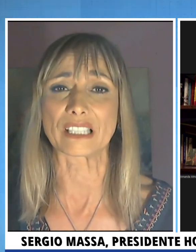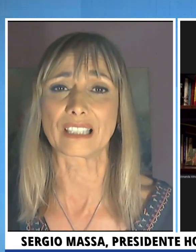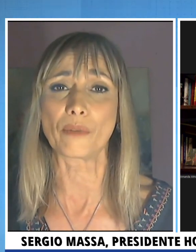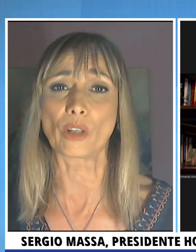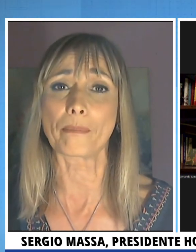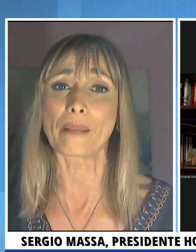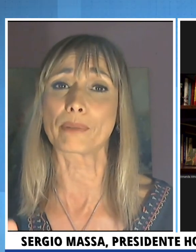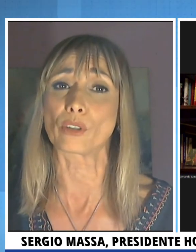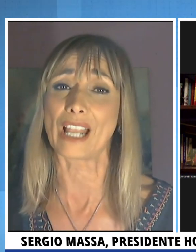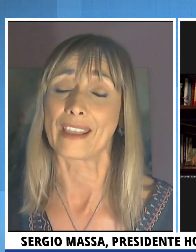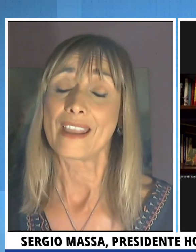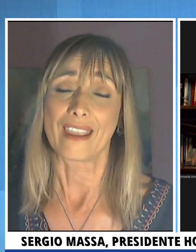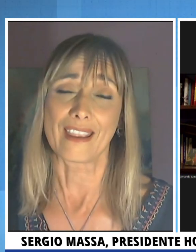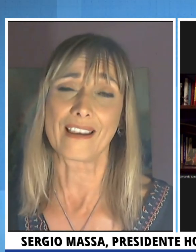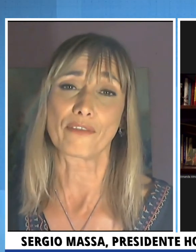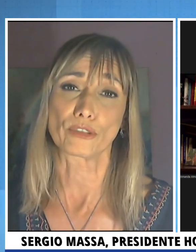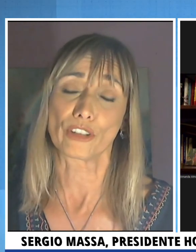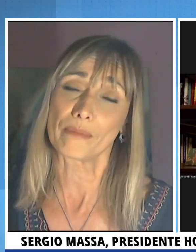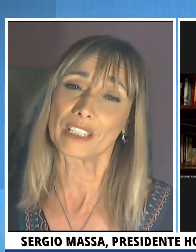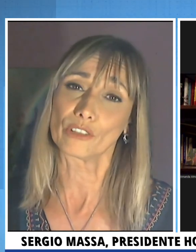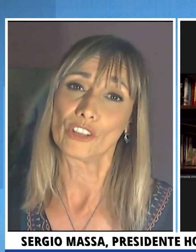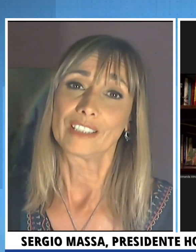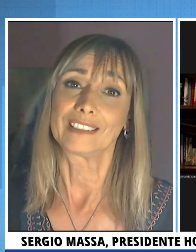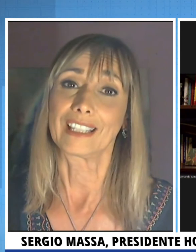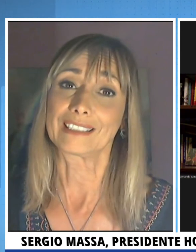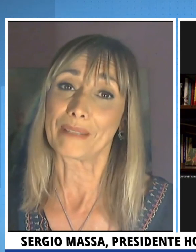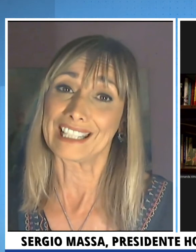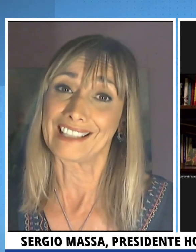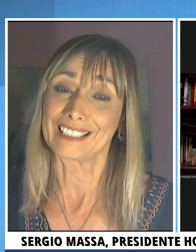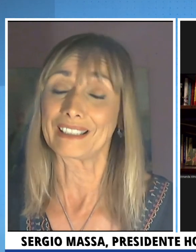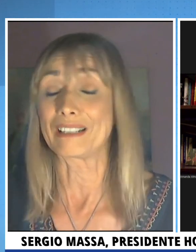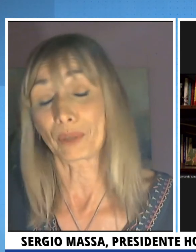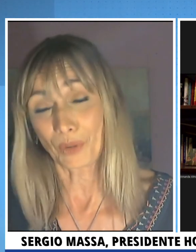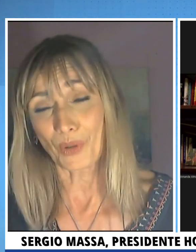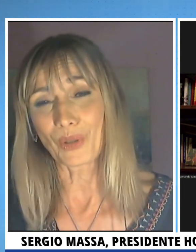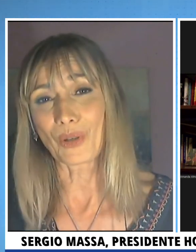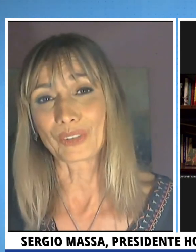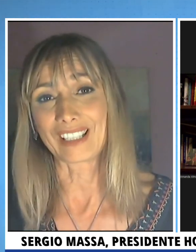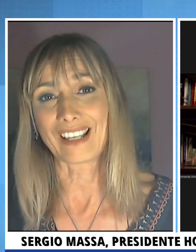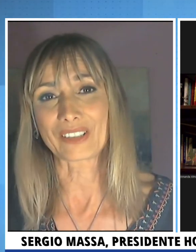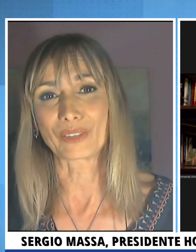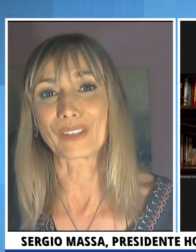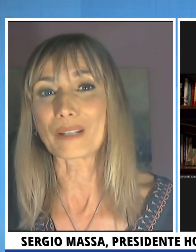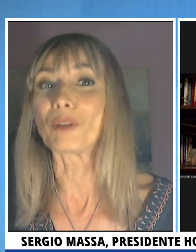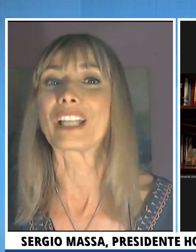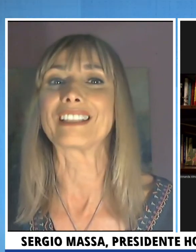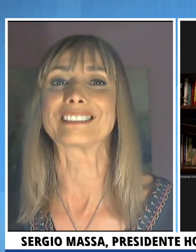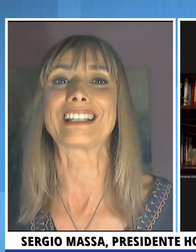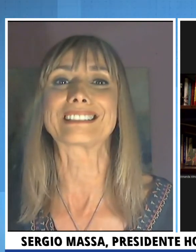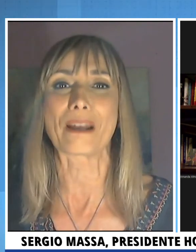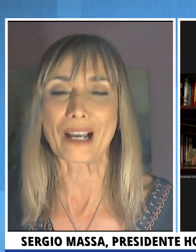presidentes de bloque para prorrogar el funcionamiento de esta manera, del protocolo de acción remota,